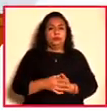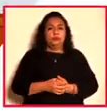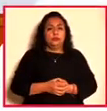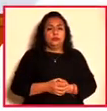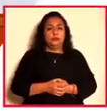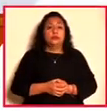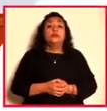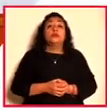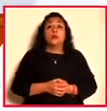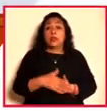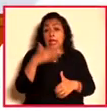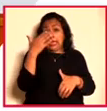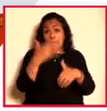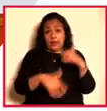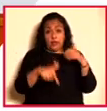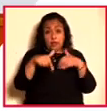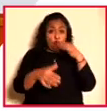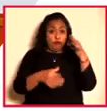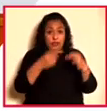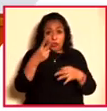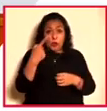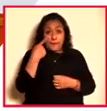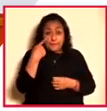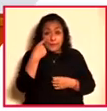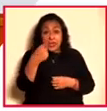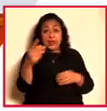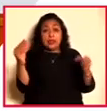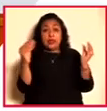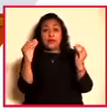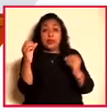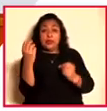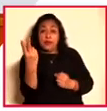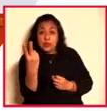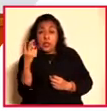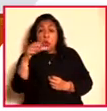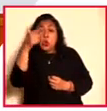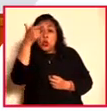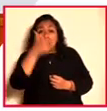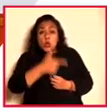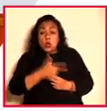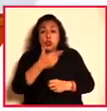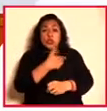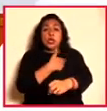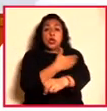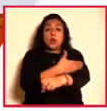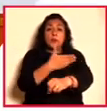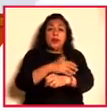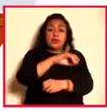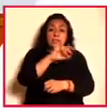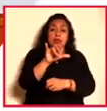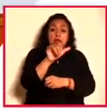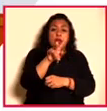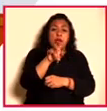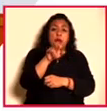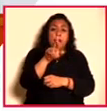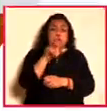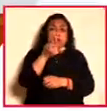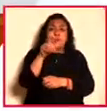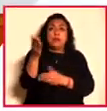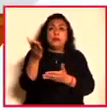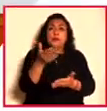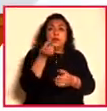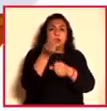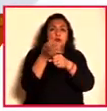Al término de este espacio informativo, no se pierdan Debate 22. Esta noche nuestro compañero Javier Aranda Luna recibe al secretario de Cultura